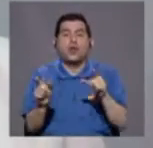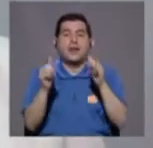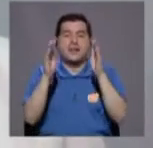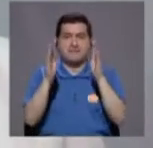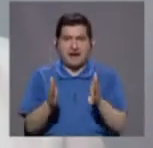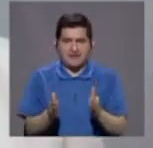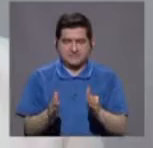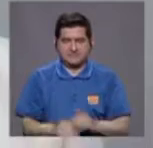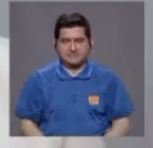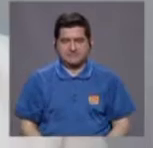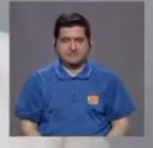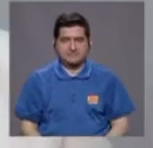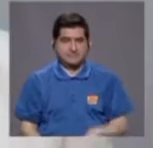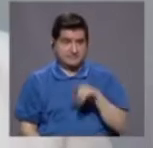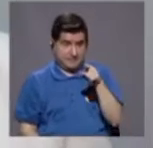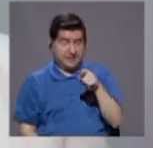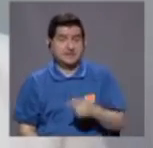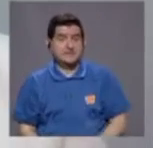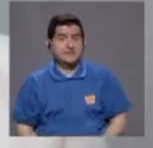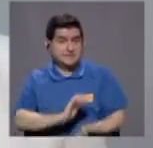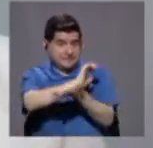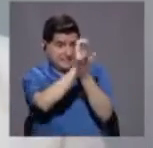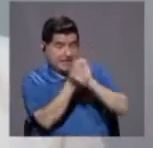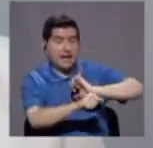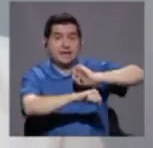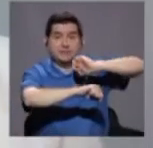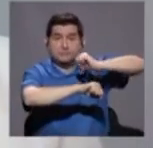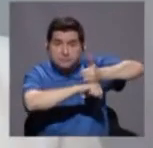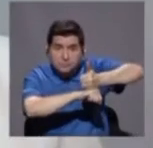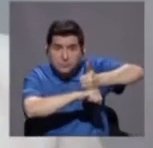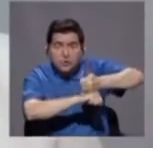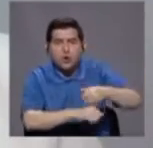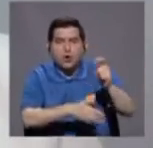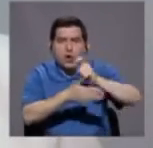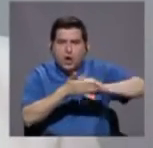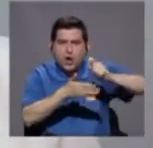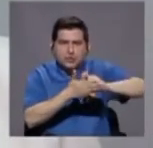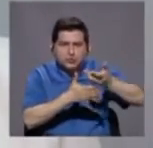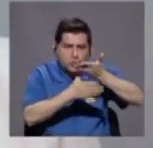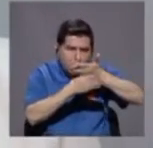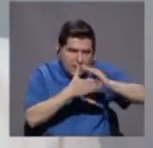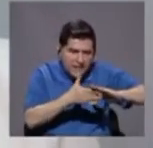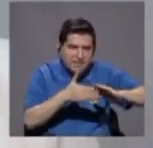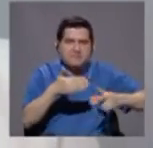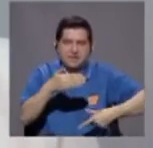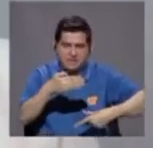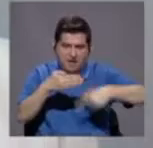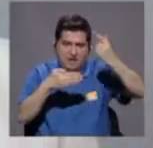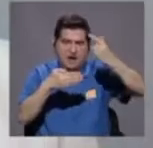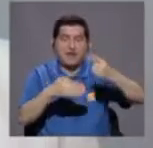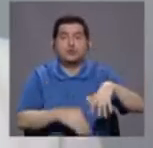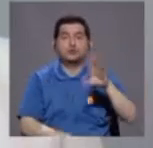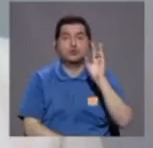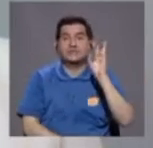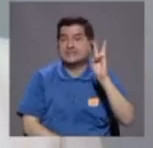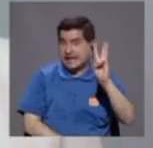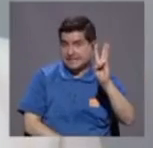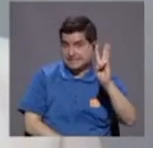reforma se establece una escuela dividida en grados, 6 grados.